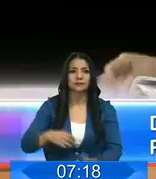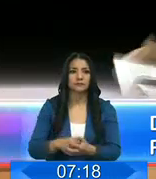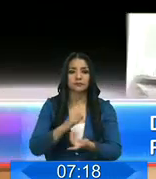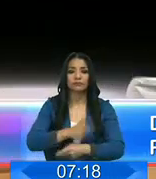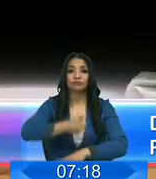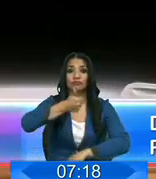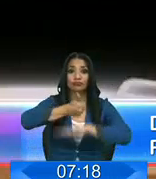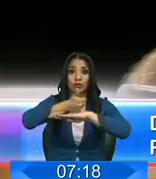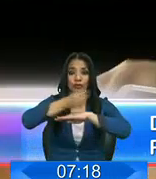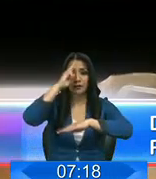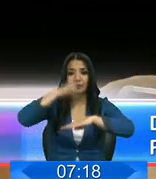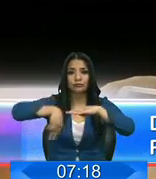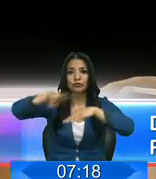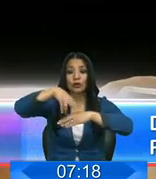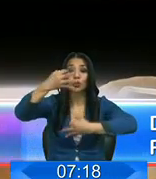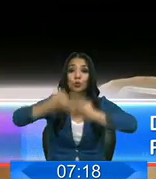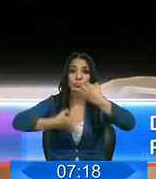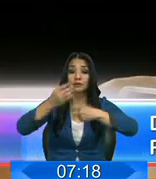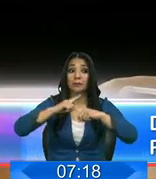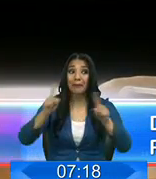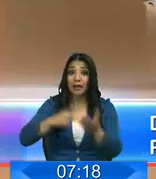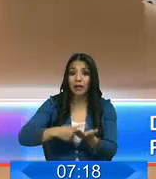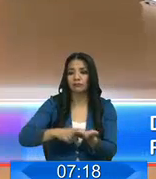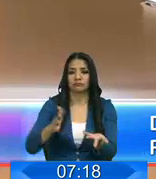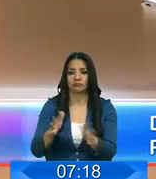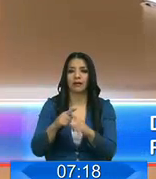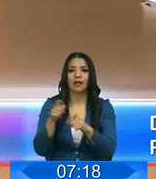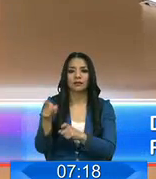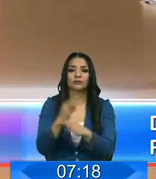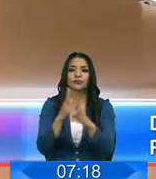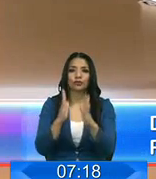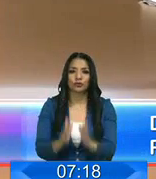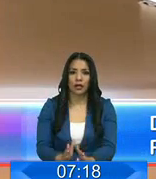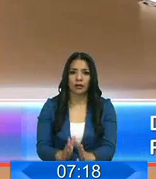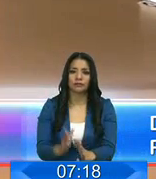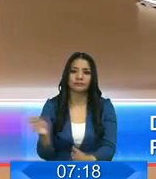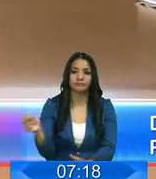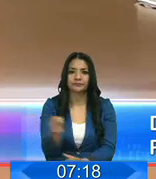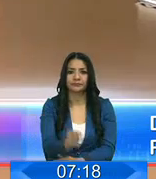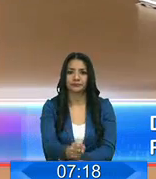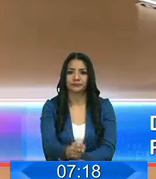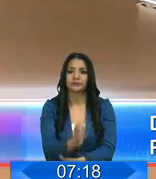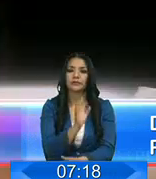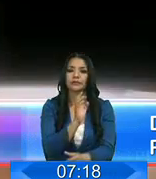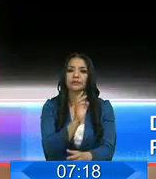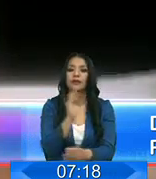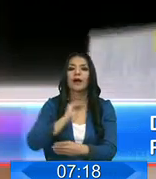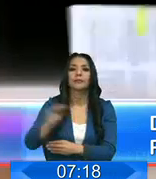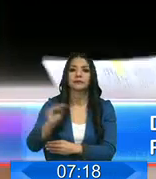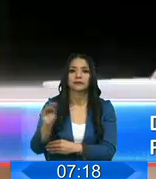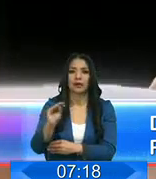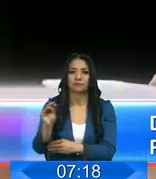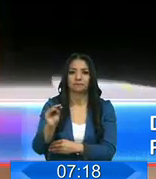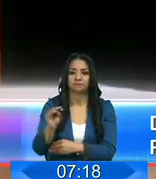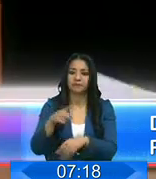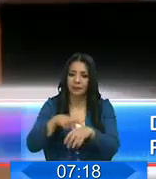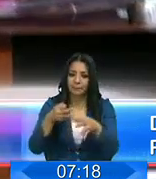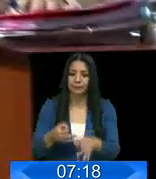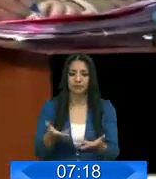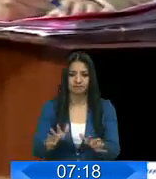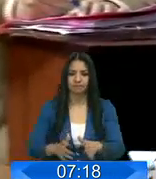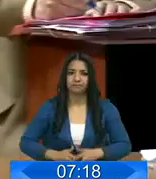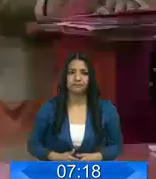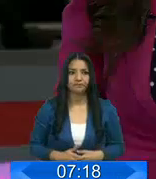de Justicia, pero no se instaló debido a que el exfuncionario, al ser vinculado, no fue notificado a tiempo.